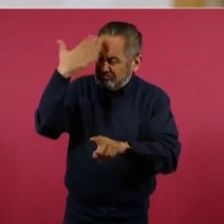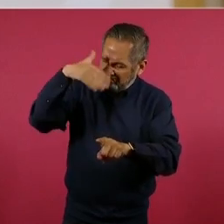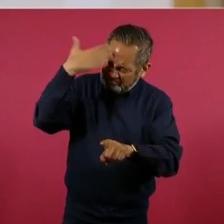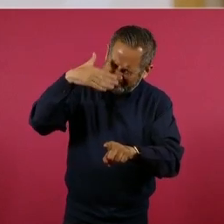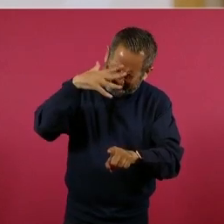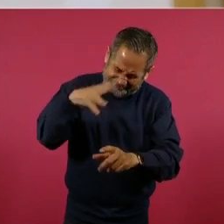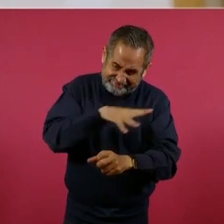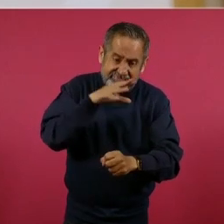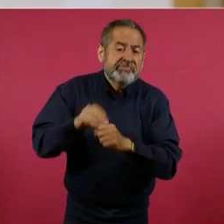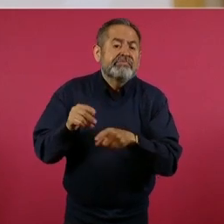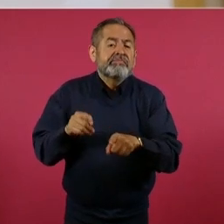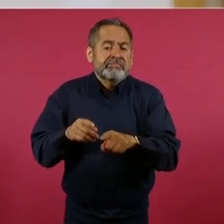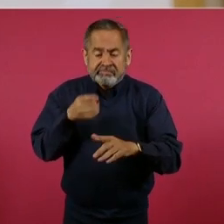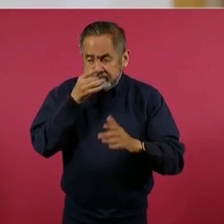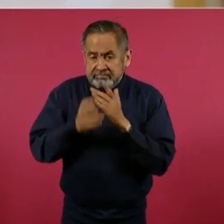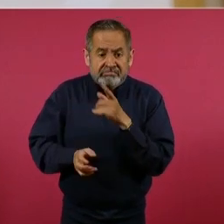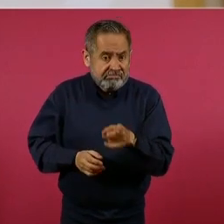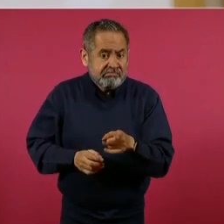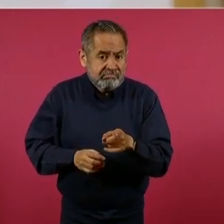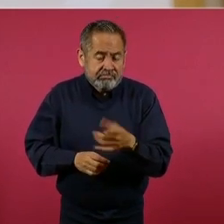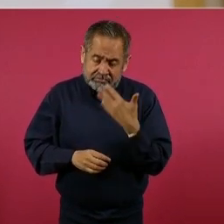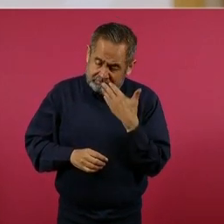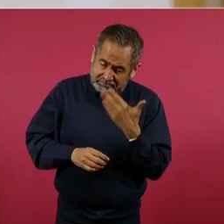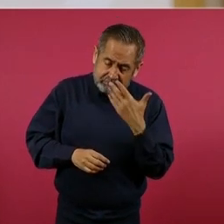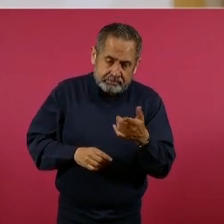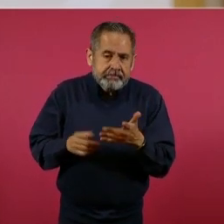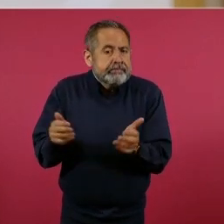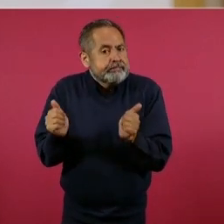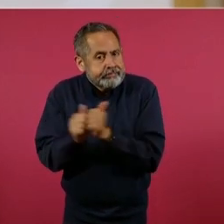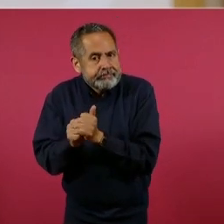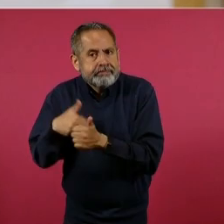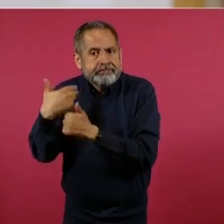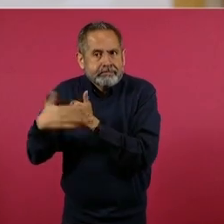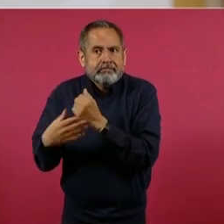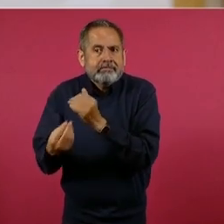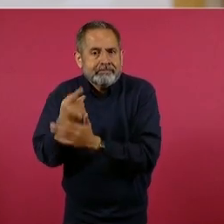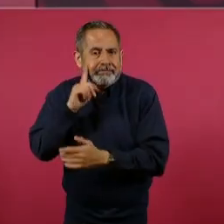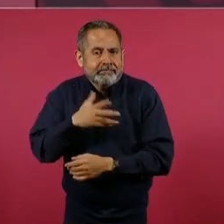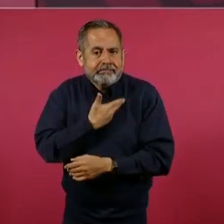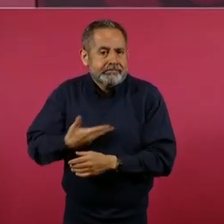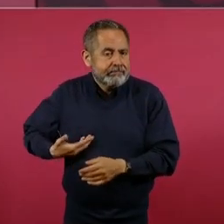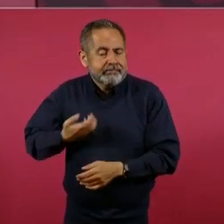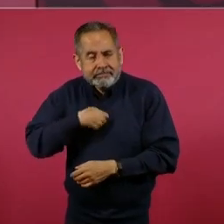campo, con el sector agropecuario, hombre